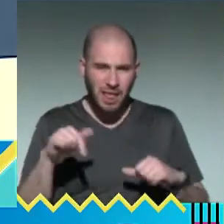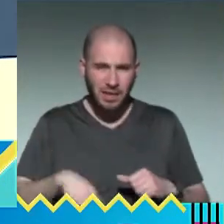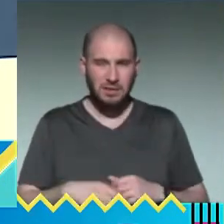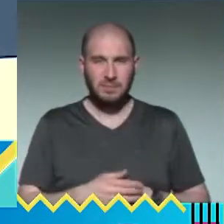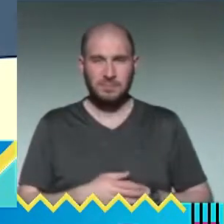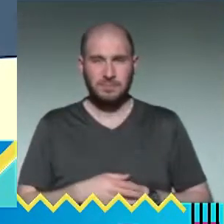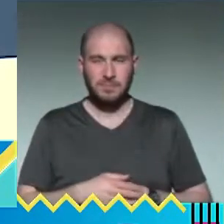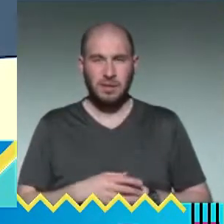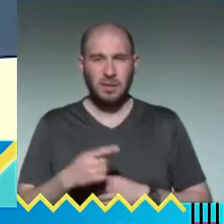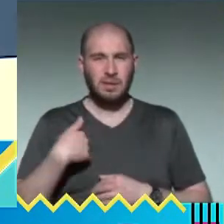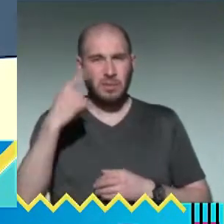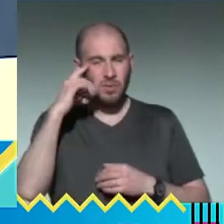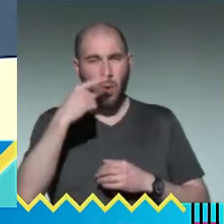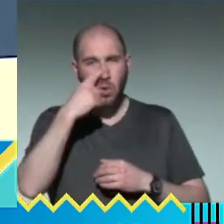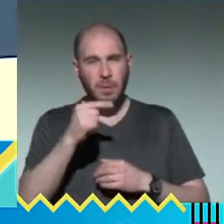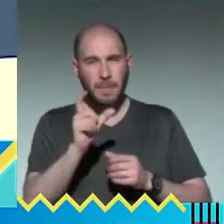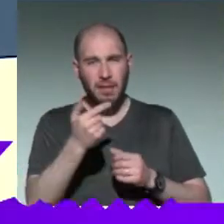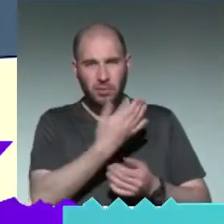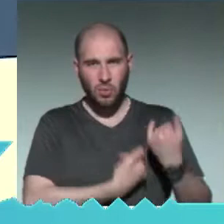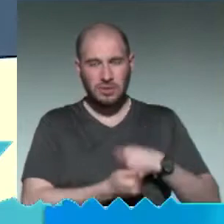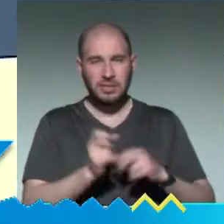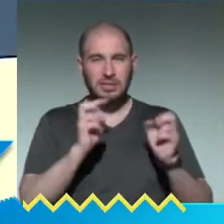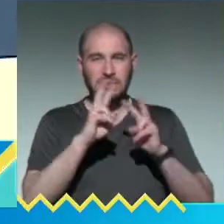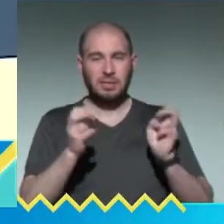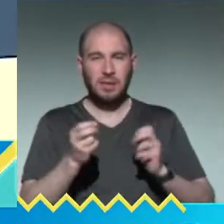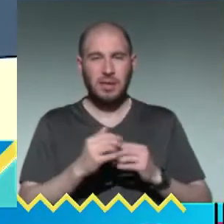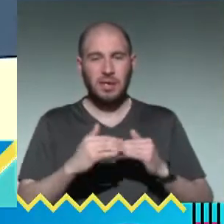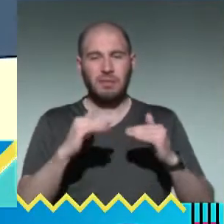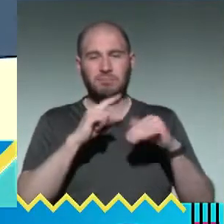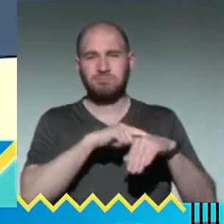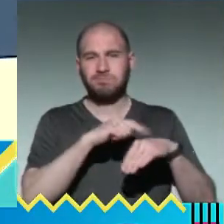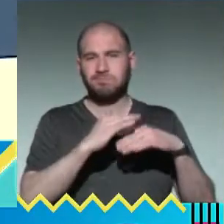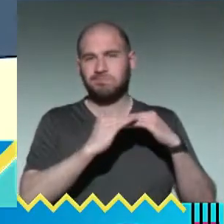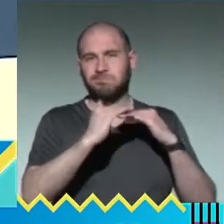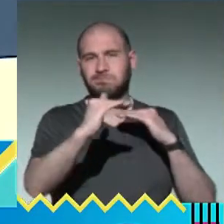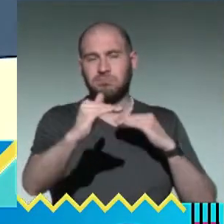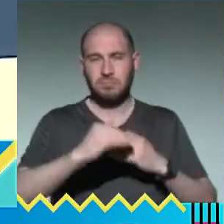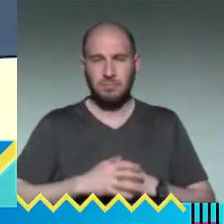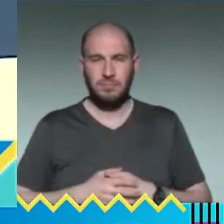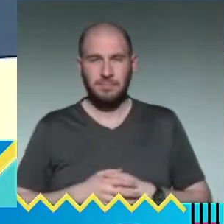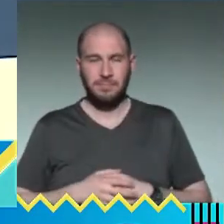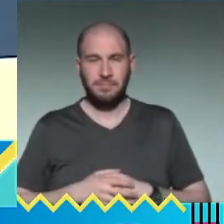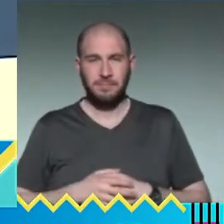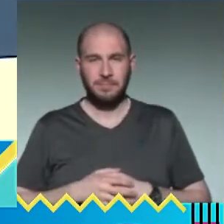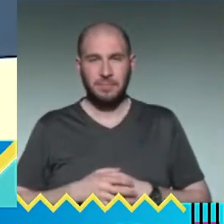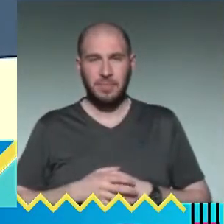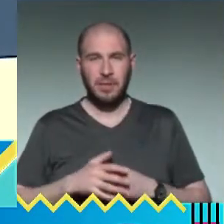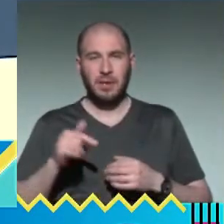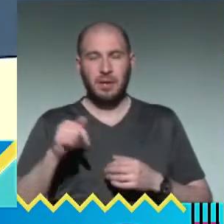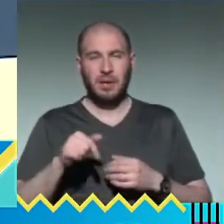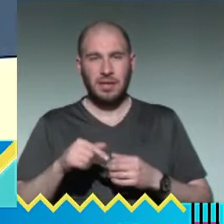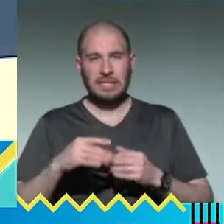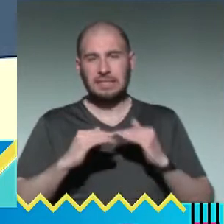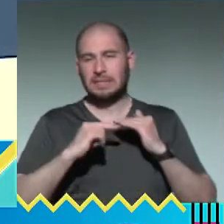Y me quedo con una de las últimas palabras que él dijo que tiene que ver con la sustentabilidad. en este sistema no